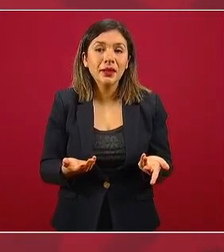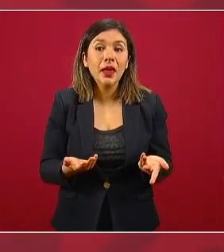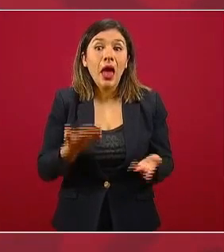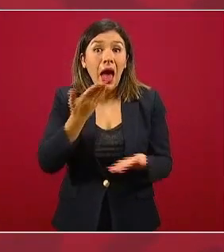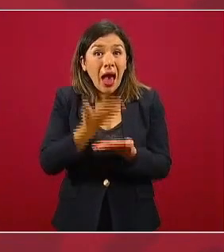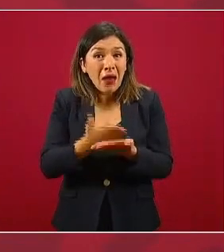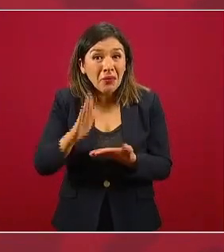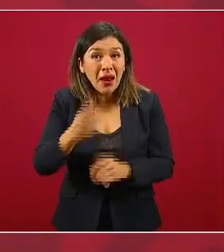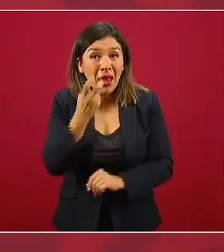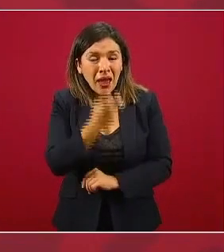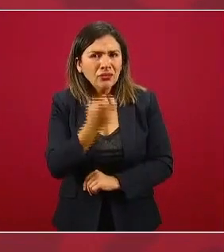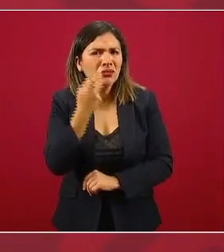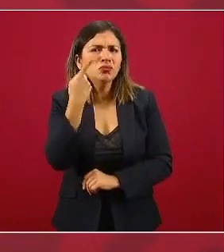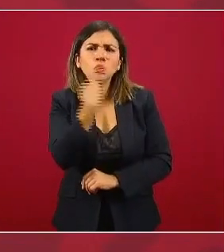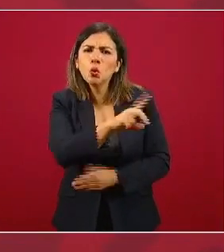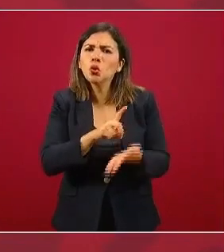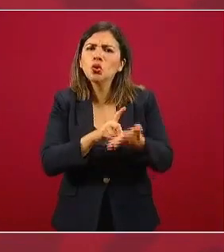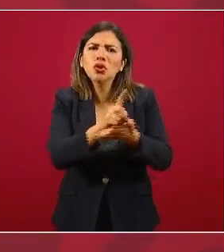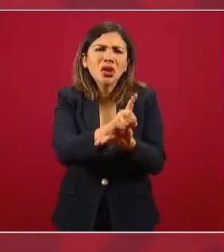es, repito, legítimo.